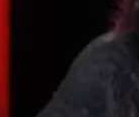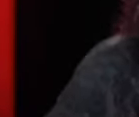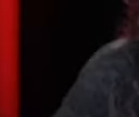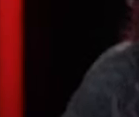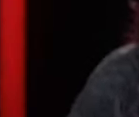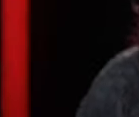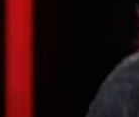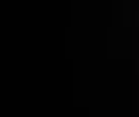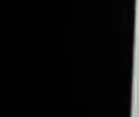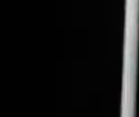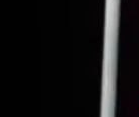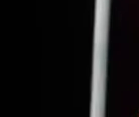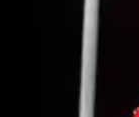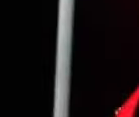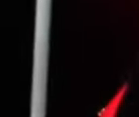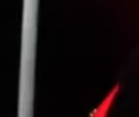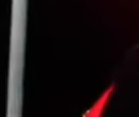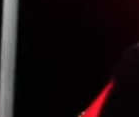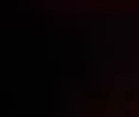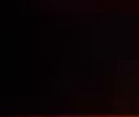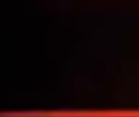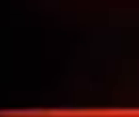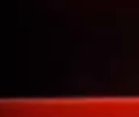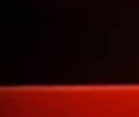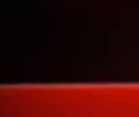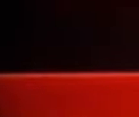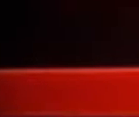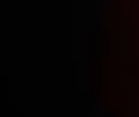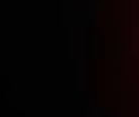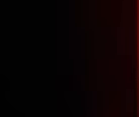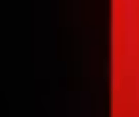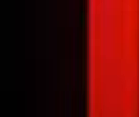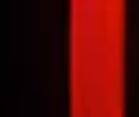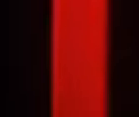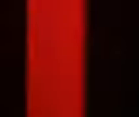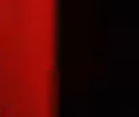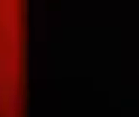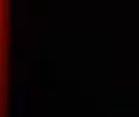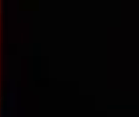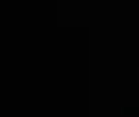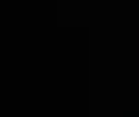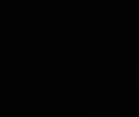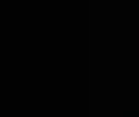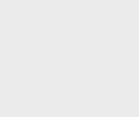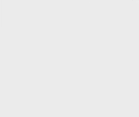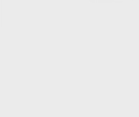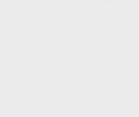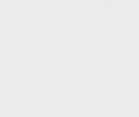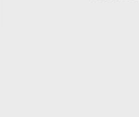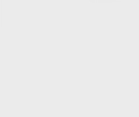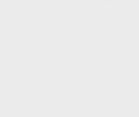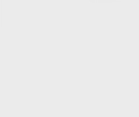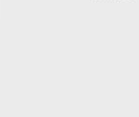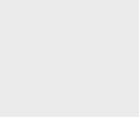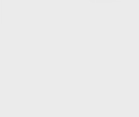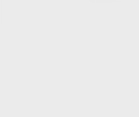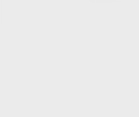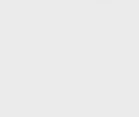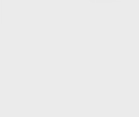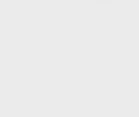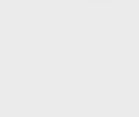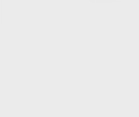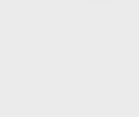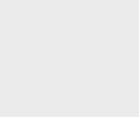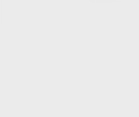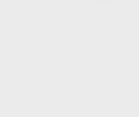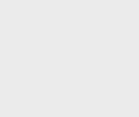35 82 20 82 para recibir asesoría. No te calles. Gobierno de Michoacán.